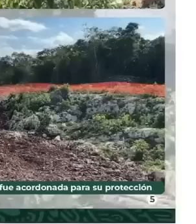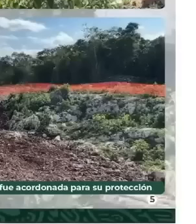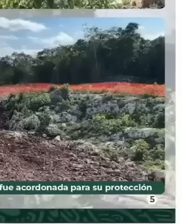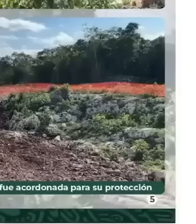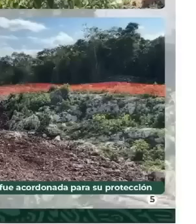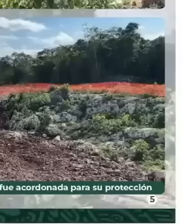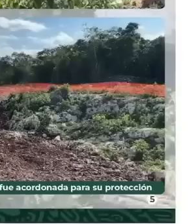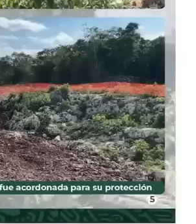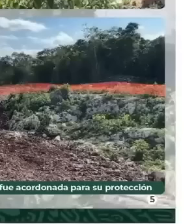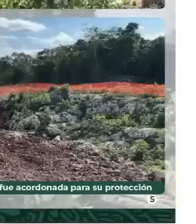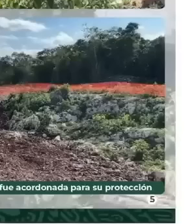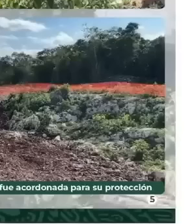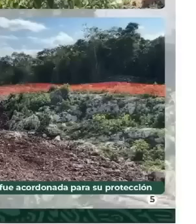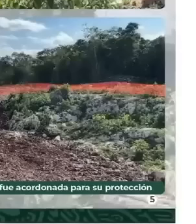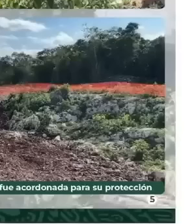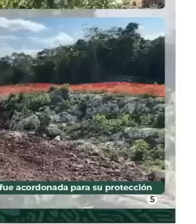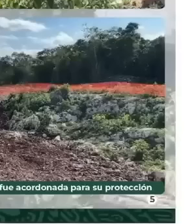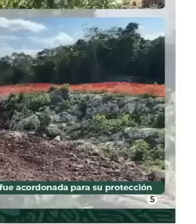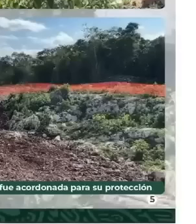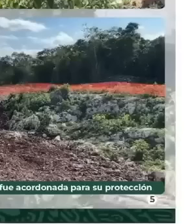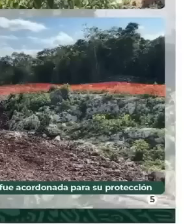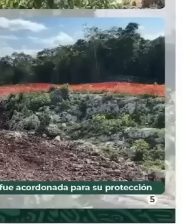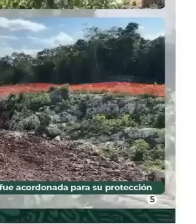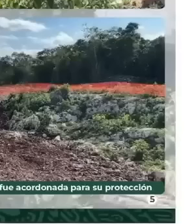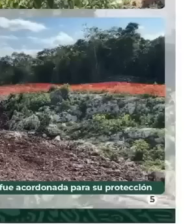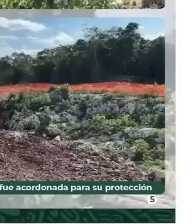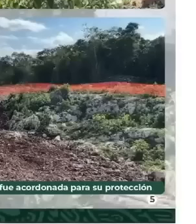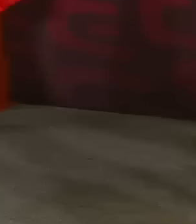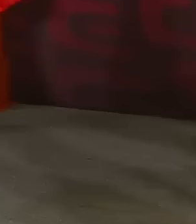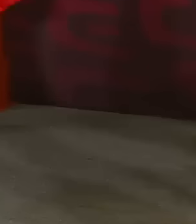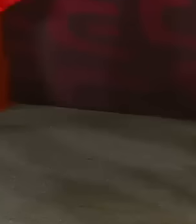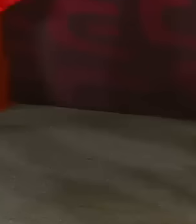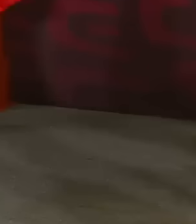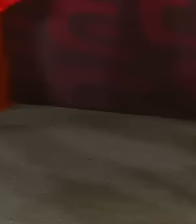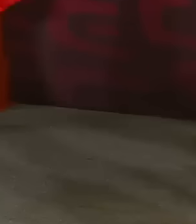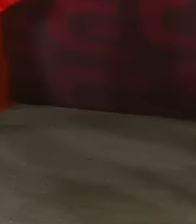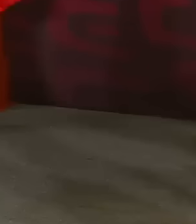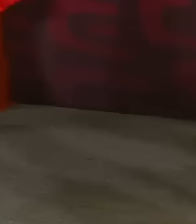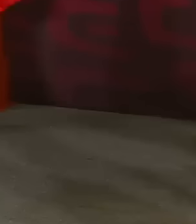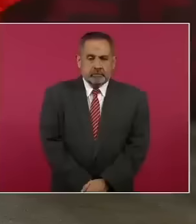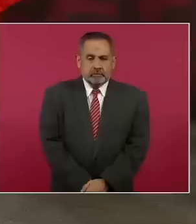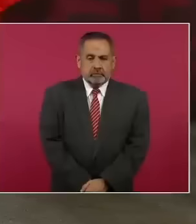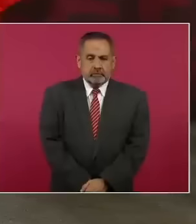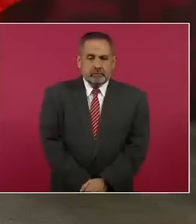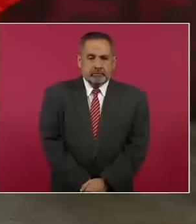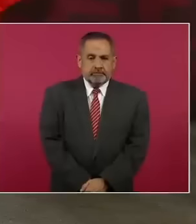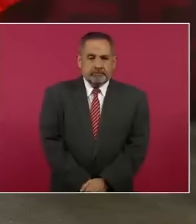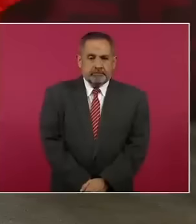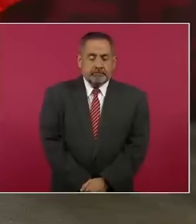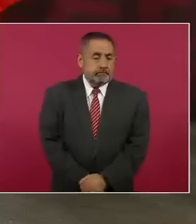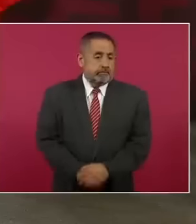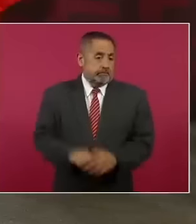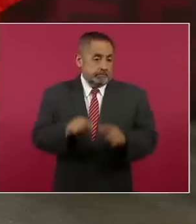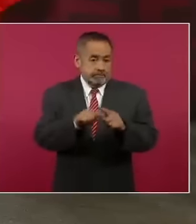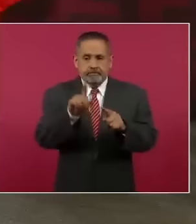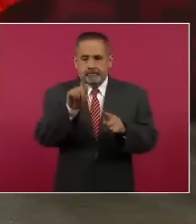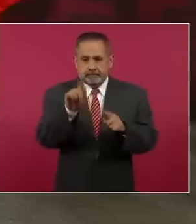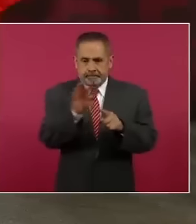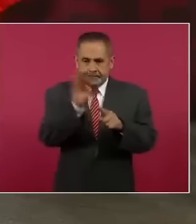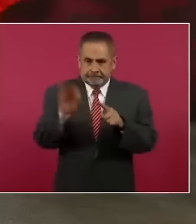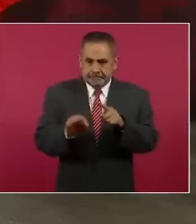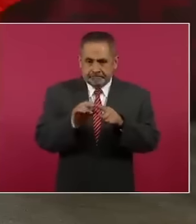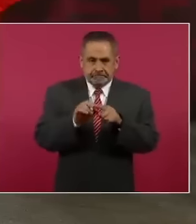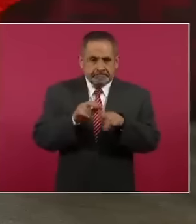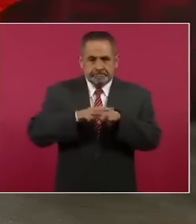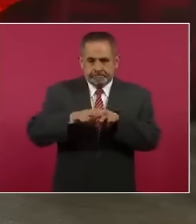la vía elevada. En el tramo 5 sur el 70 por ciento de la vía